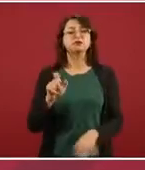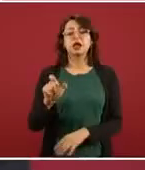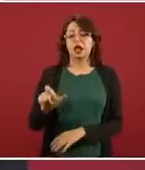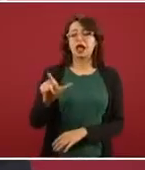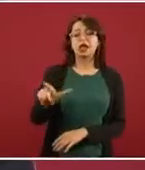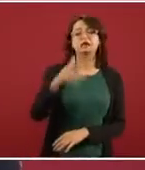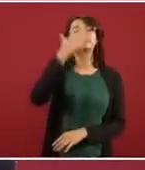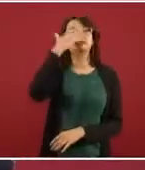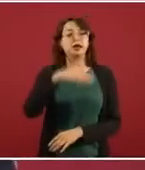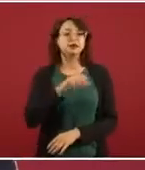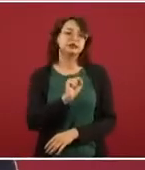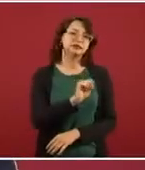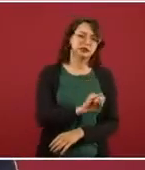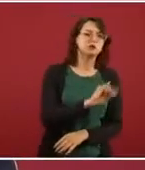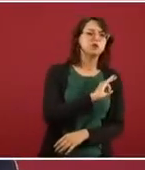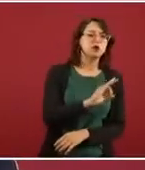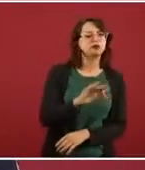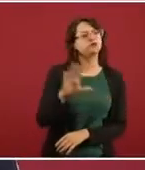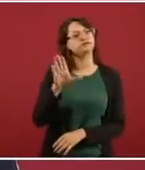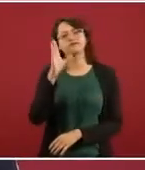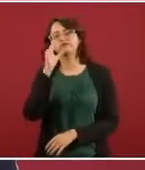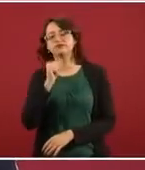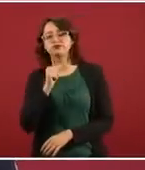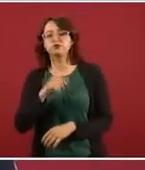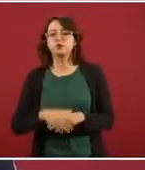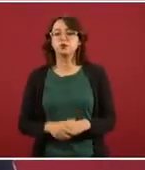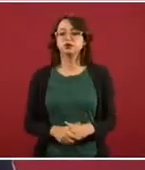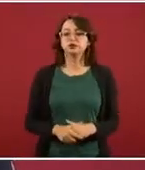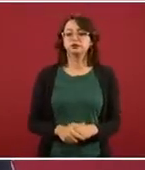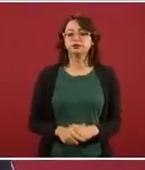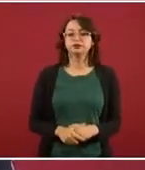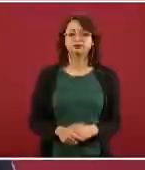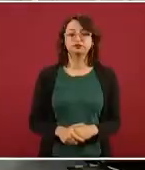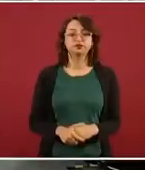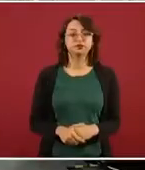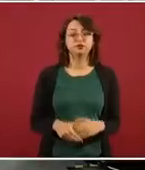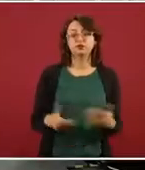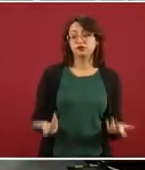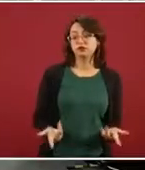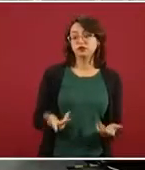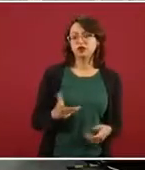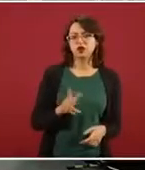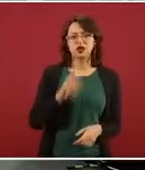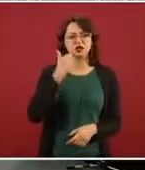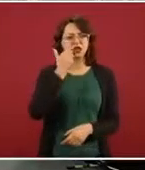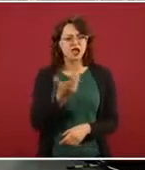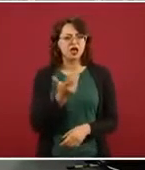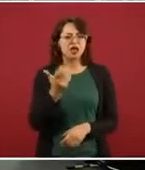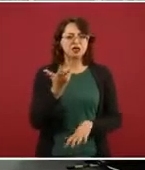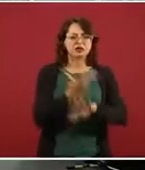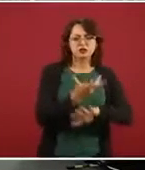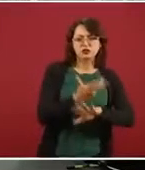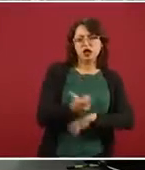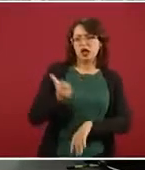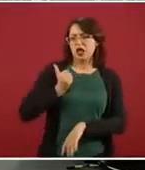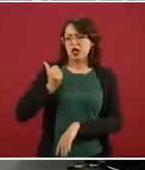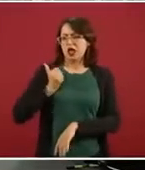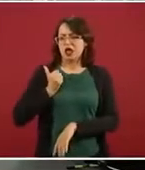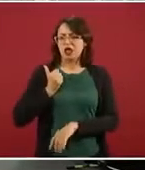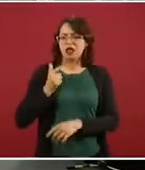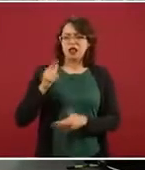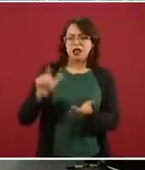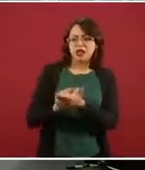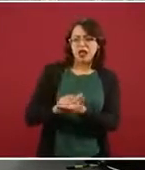que sí y que no. La pretensión era que norteamericanos y canadienses supervisaran la aplicación de la ley laboral en